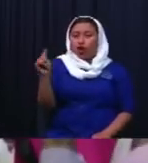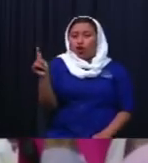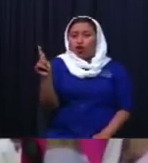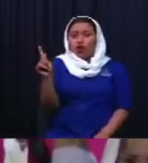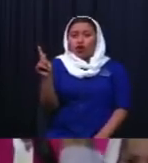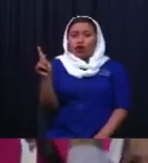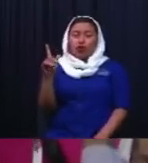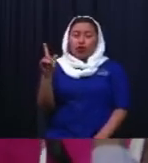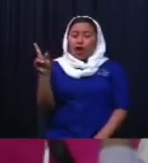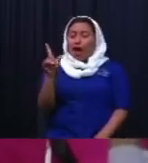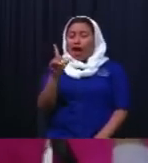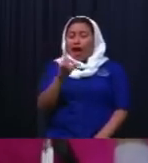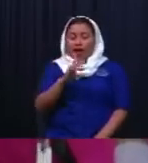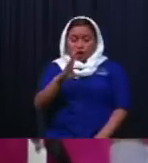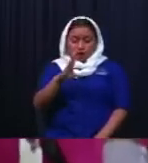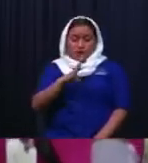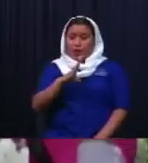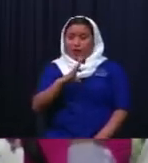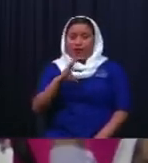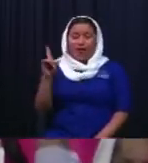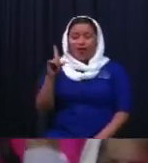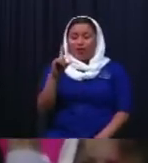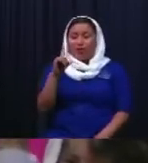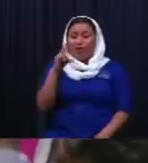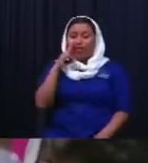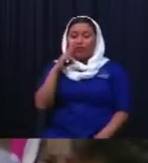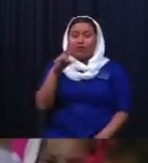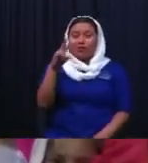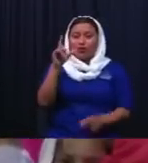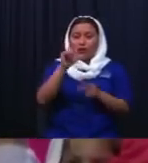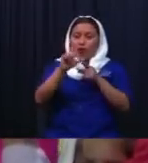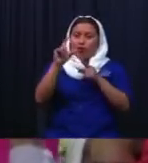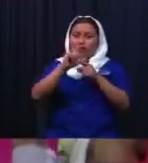oído aún. Eso es lo que tiene Dios preparado para ti.